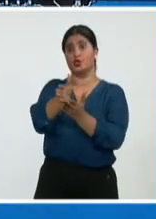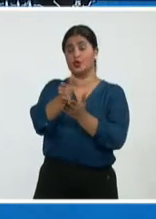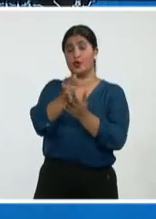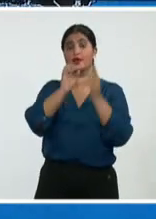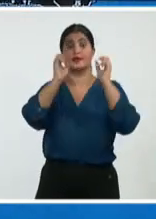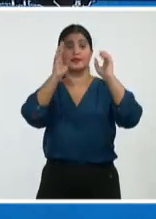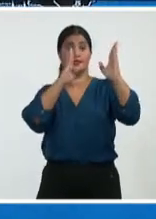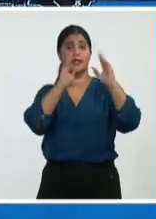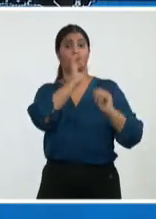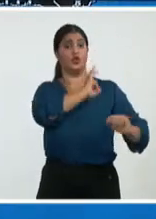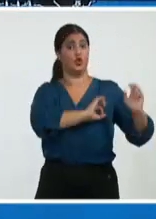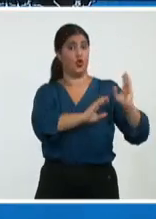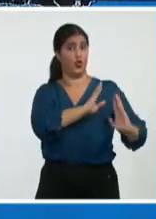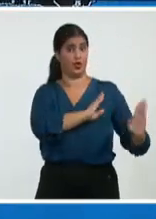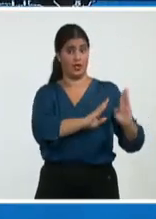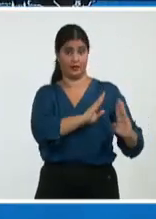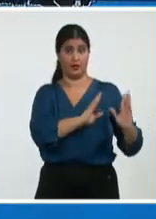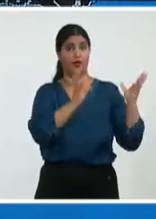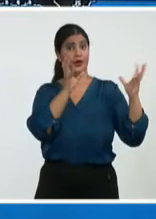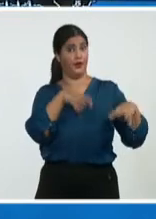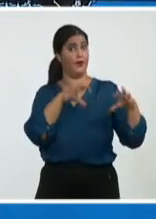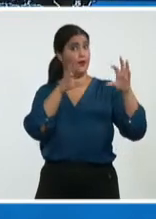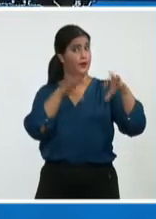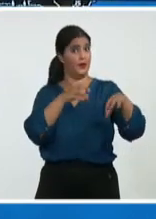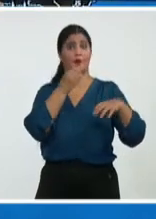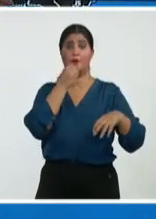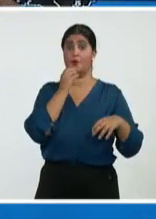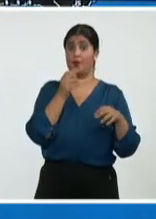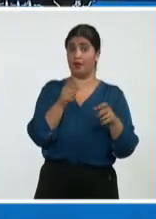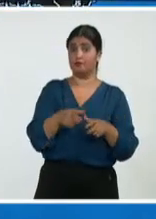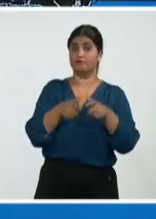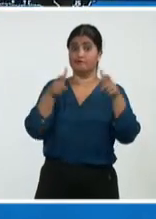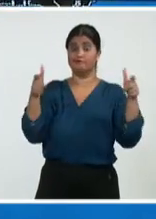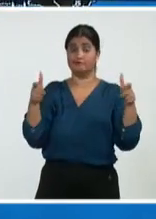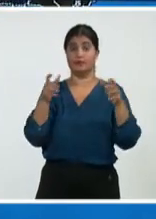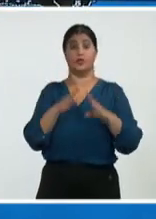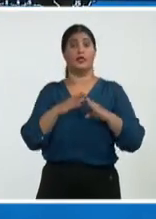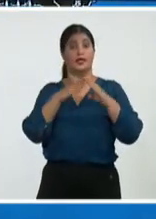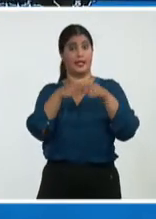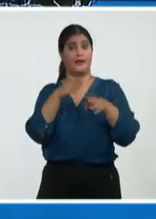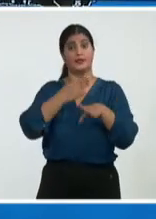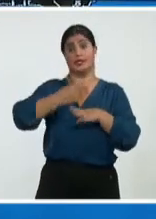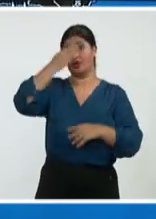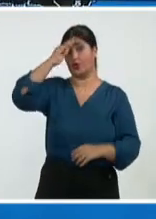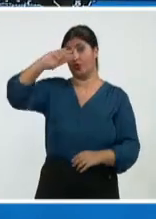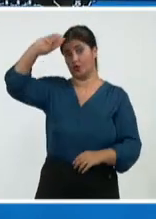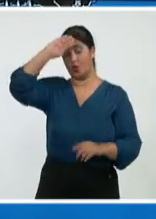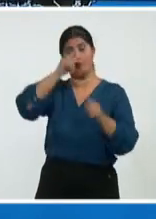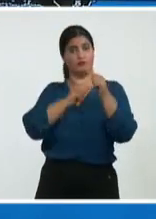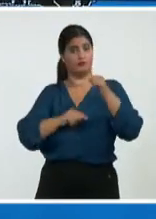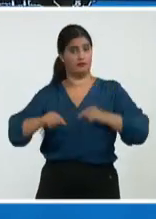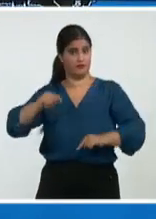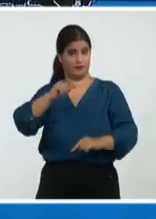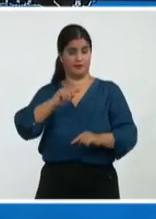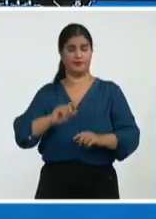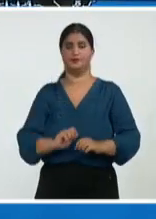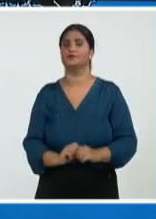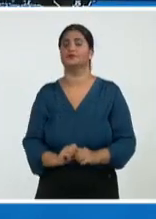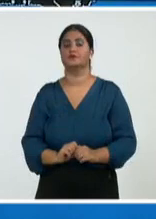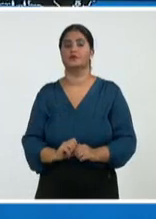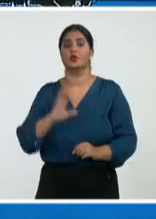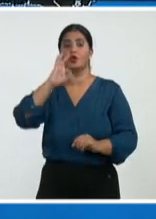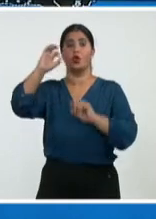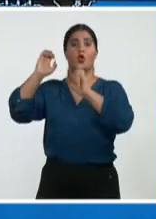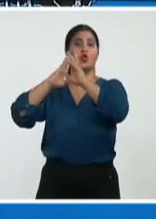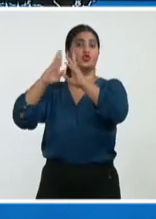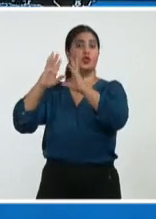también con la posibilidad de aisladas lluvias sobre todo en granma y en santiago de cuba y será poca la nubosidad en las provincias de la región occidental